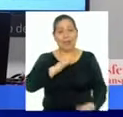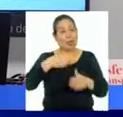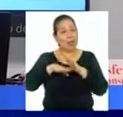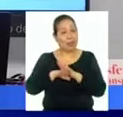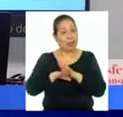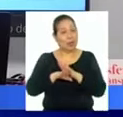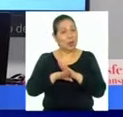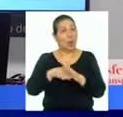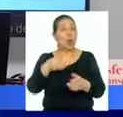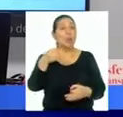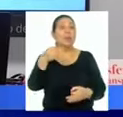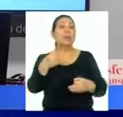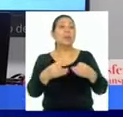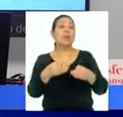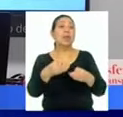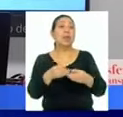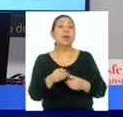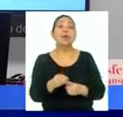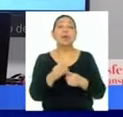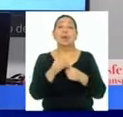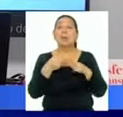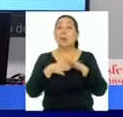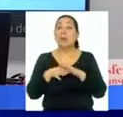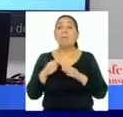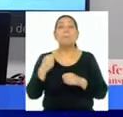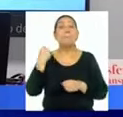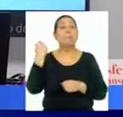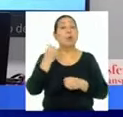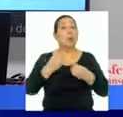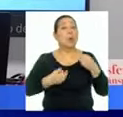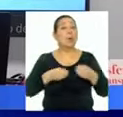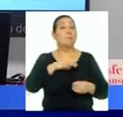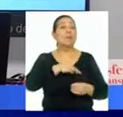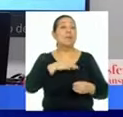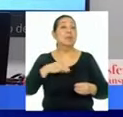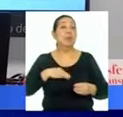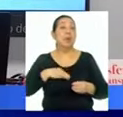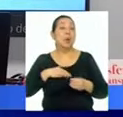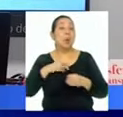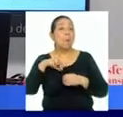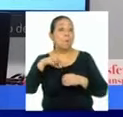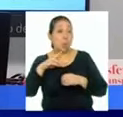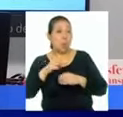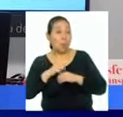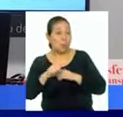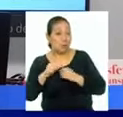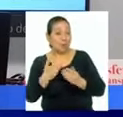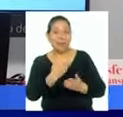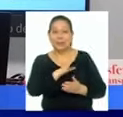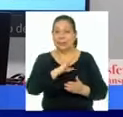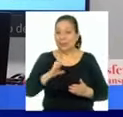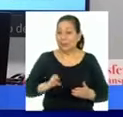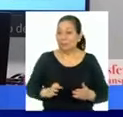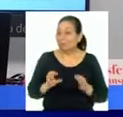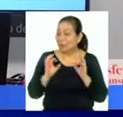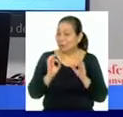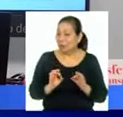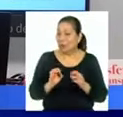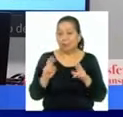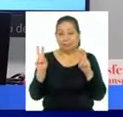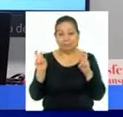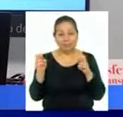del sistema de justicia, en especial dentro del Poder Judicial, el Ministerio Público, situaciones a las que se han comprometido, por cierto,